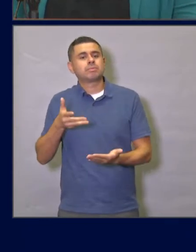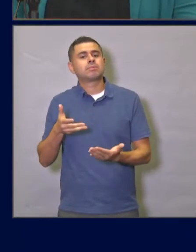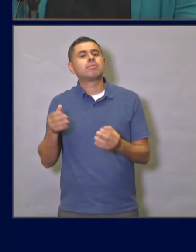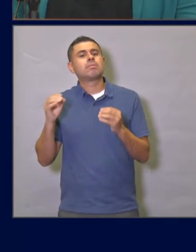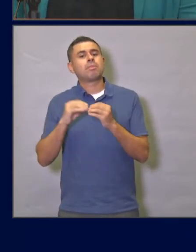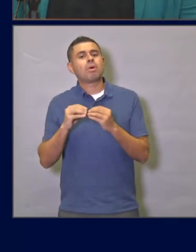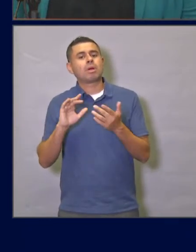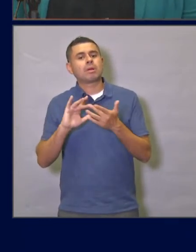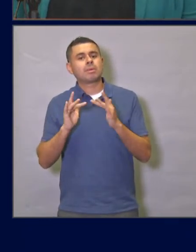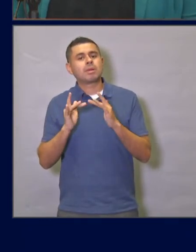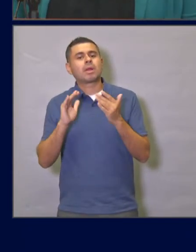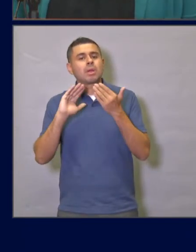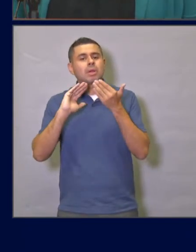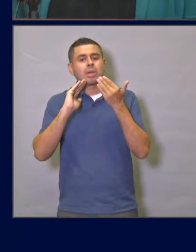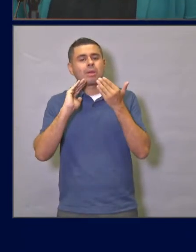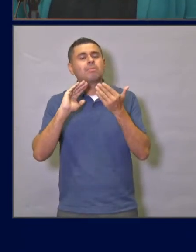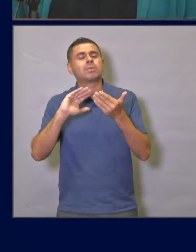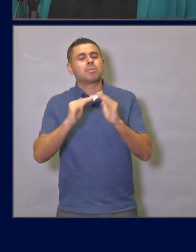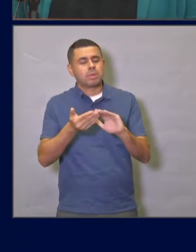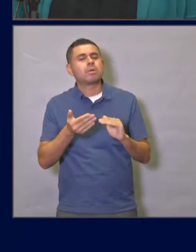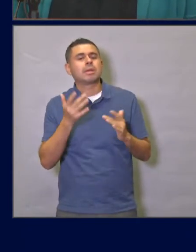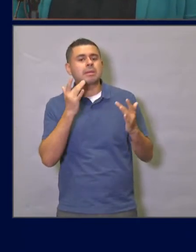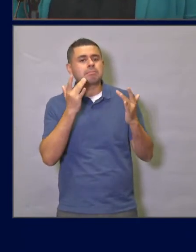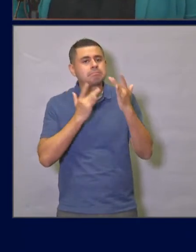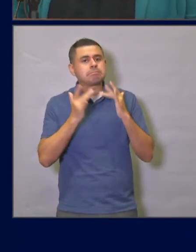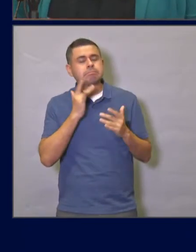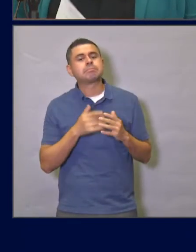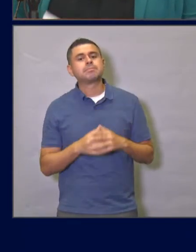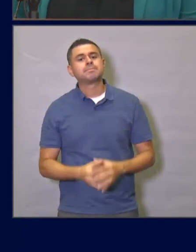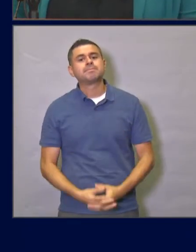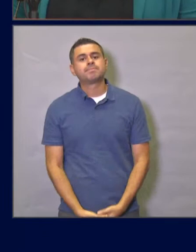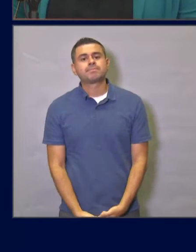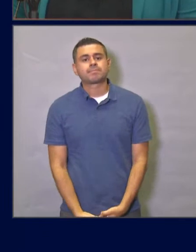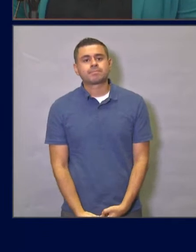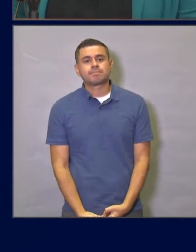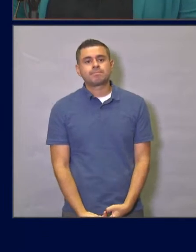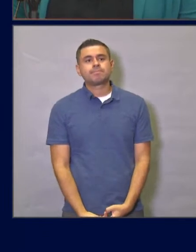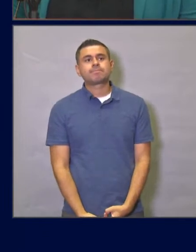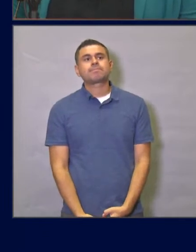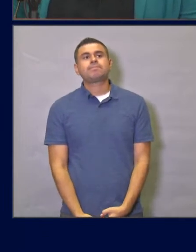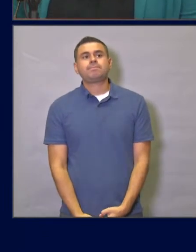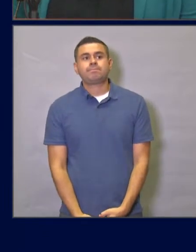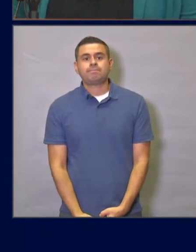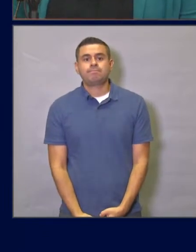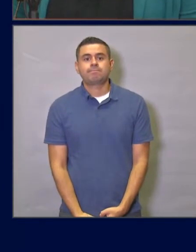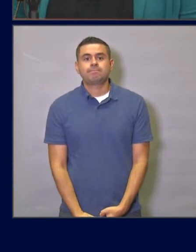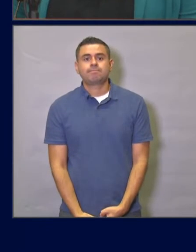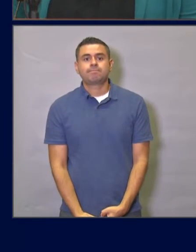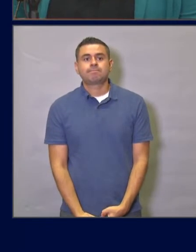44 casos por cada 100,000 habitantes. Next slide, please.